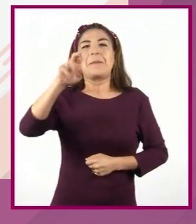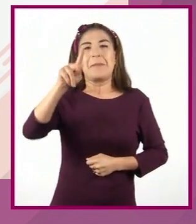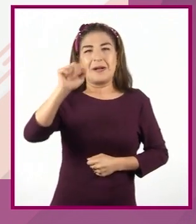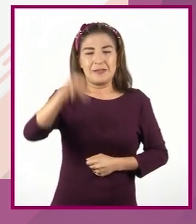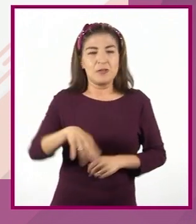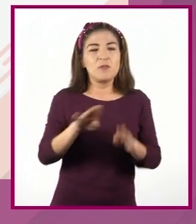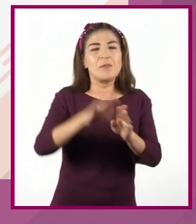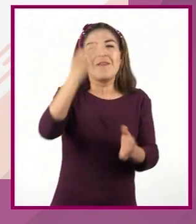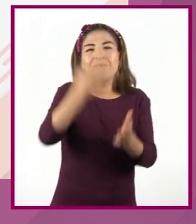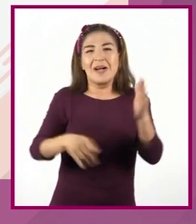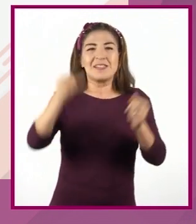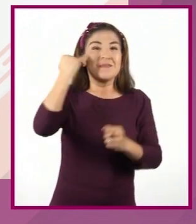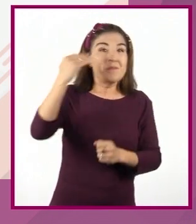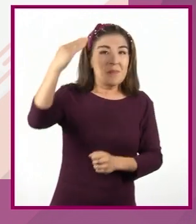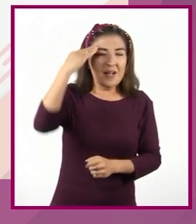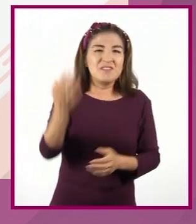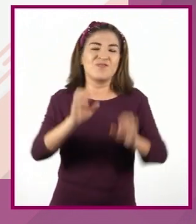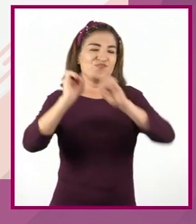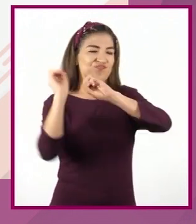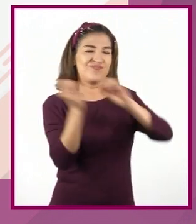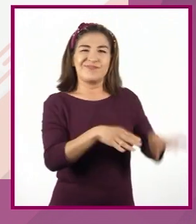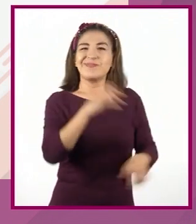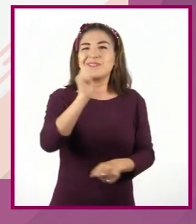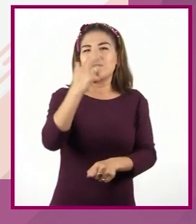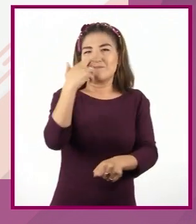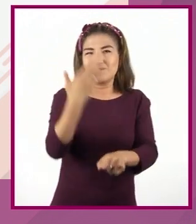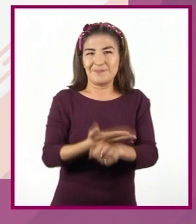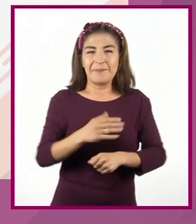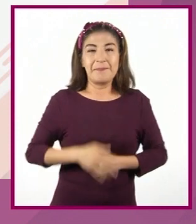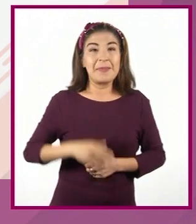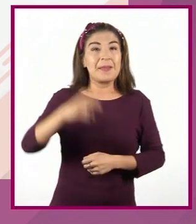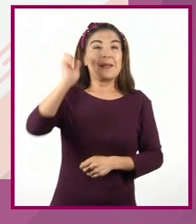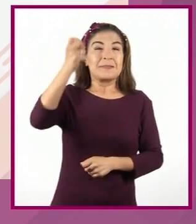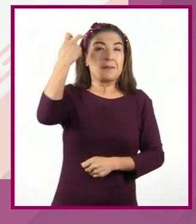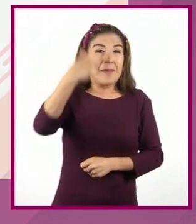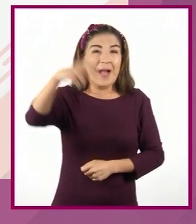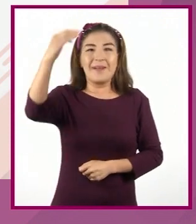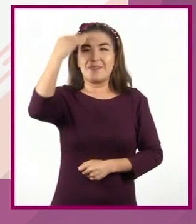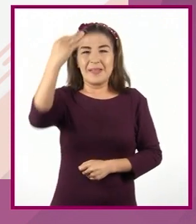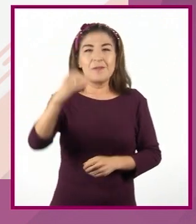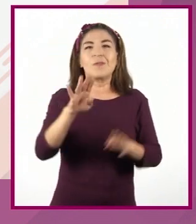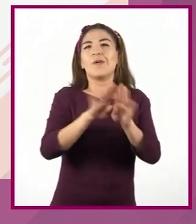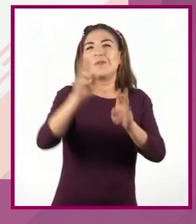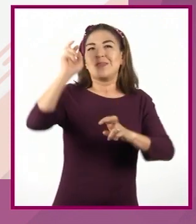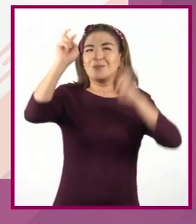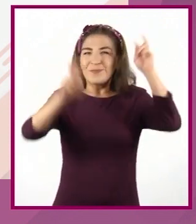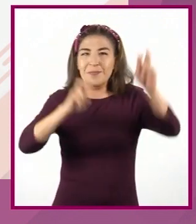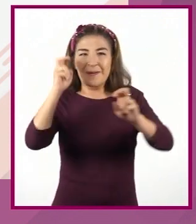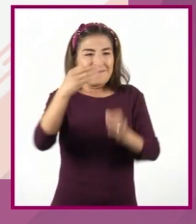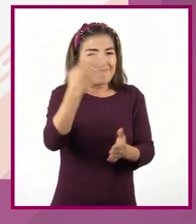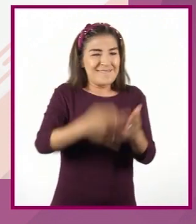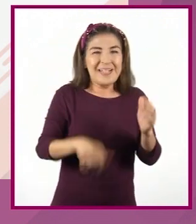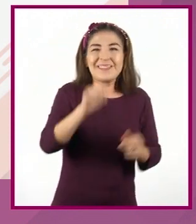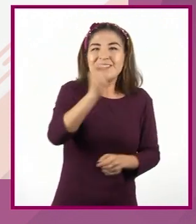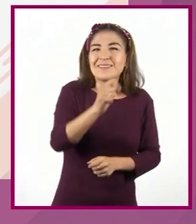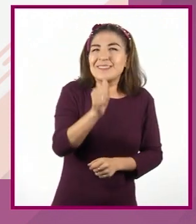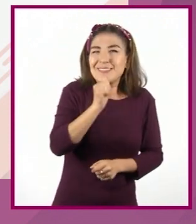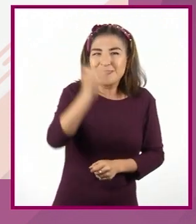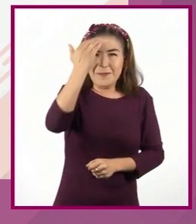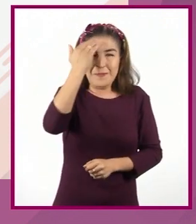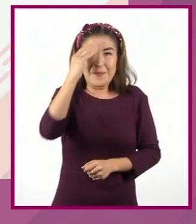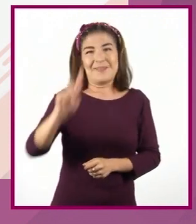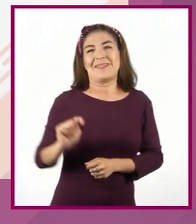maduración, abandono de responsabilidades. Viaje en el tiempo, aventuras, lo desconocido, la